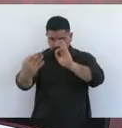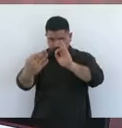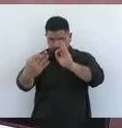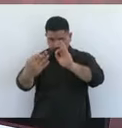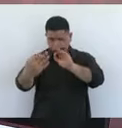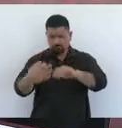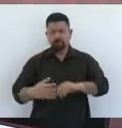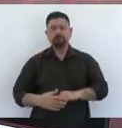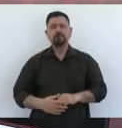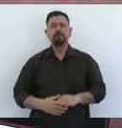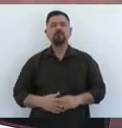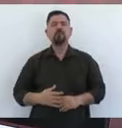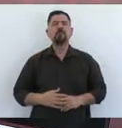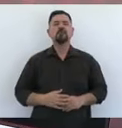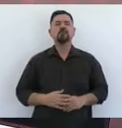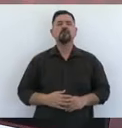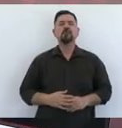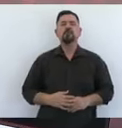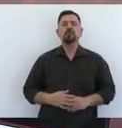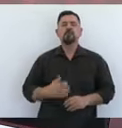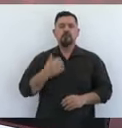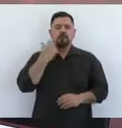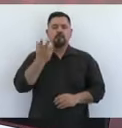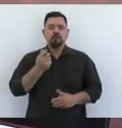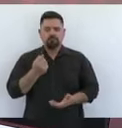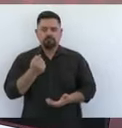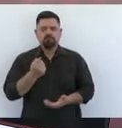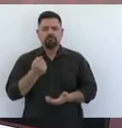Les vamos a destinar